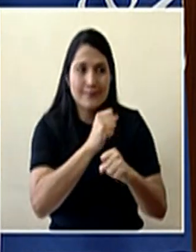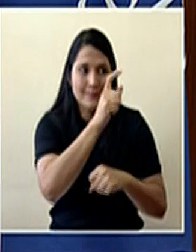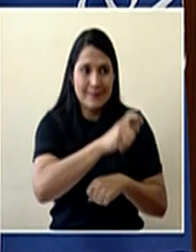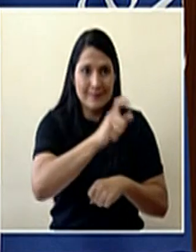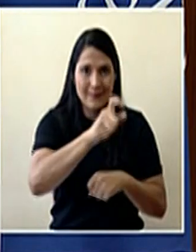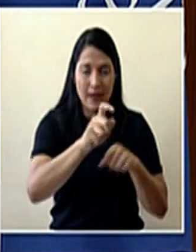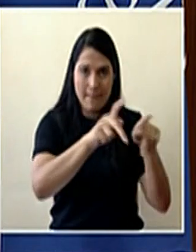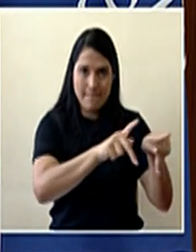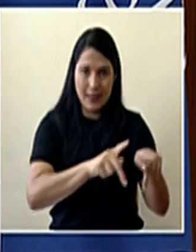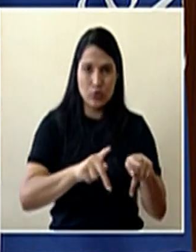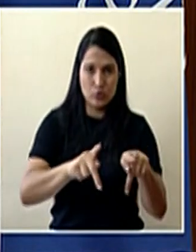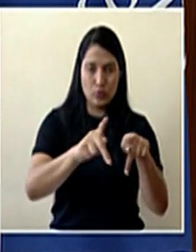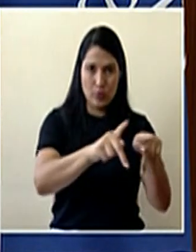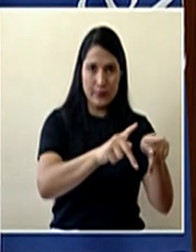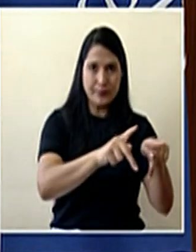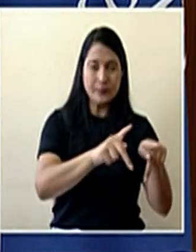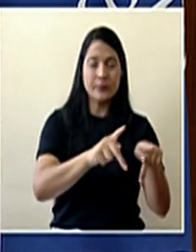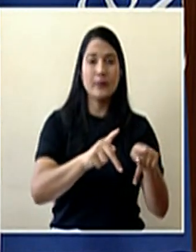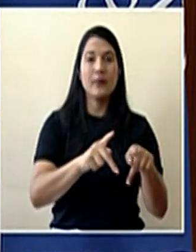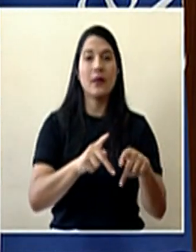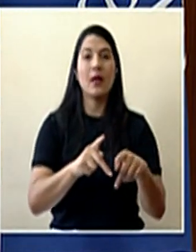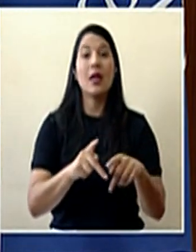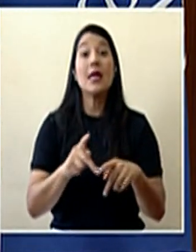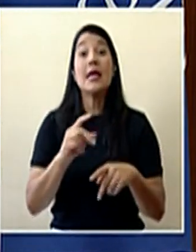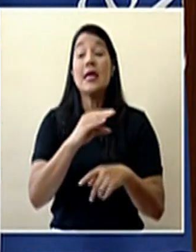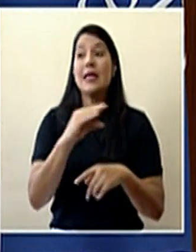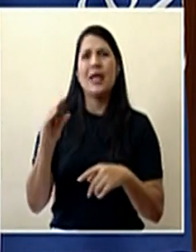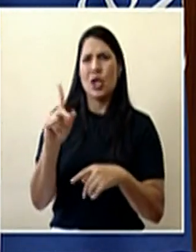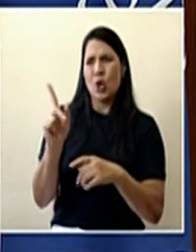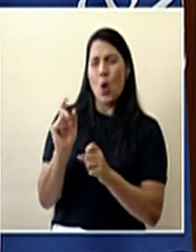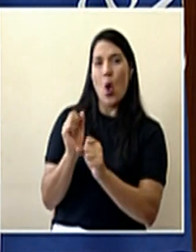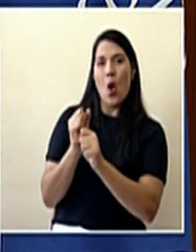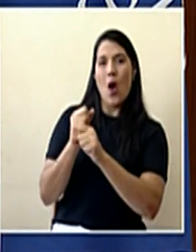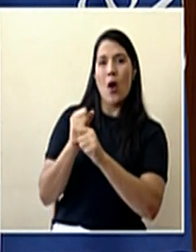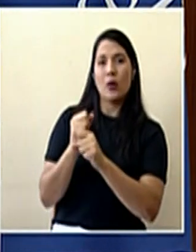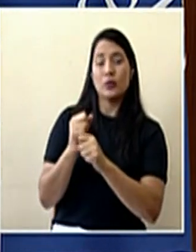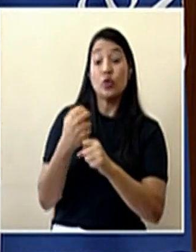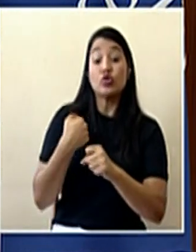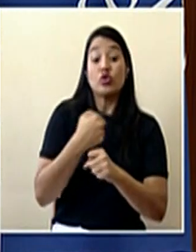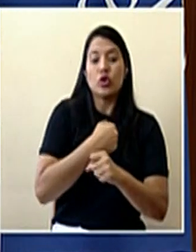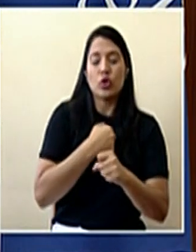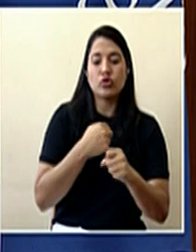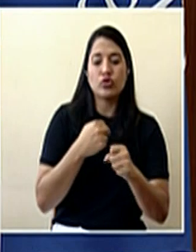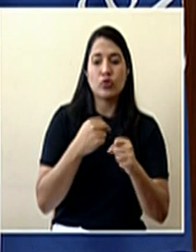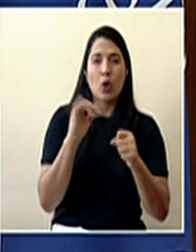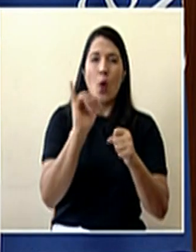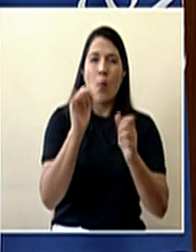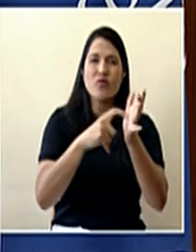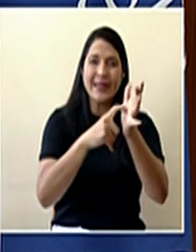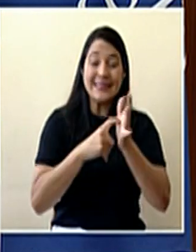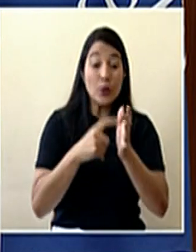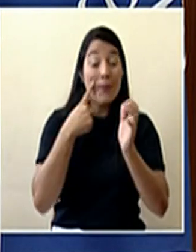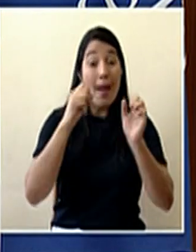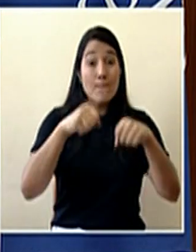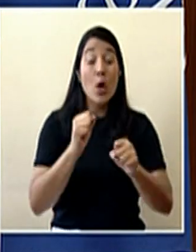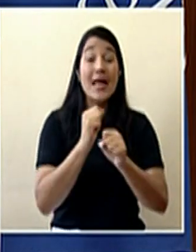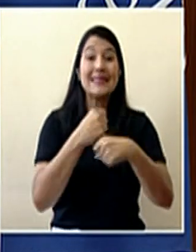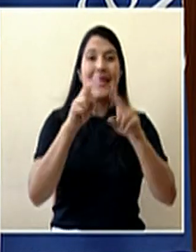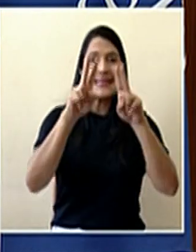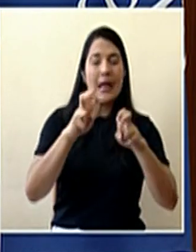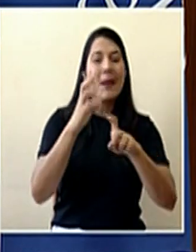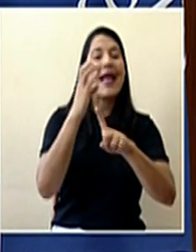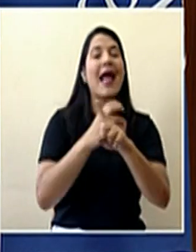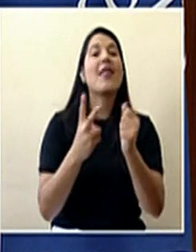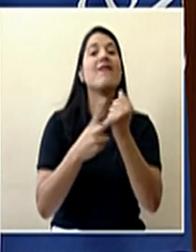definición establecida de manera estricta por la OMS. Lo hemos ido adaptando también de acuerdo a la experiencia costarricense y lo que estamos viendo